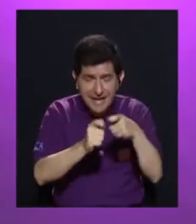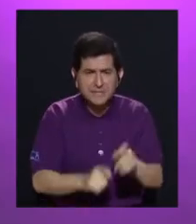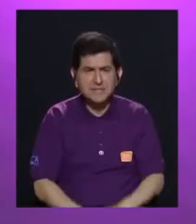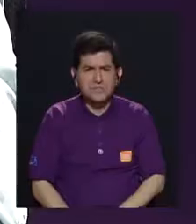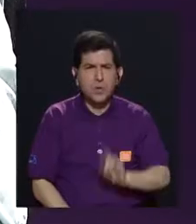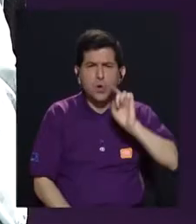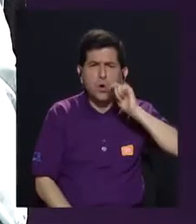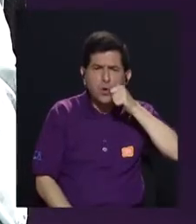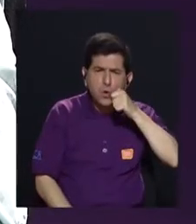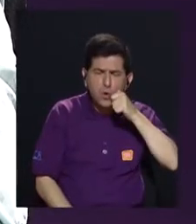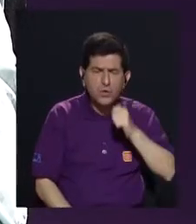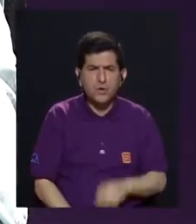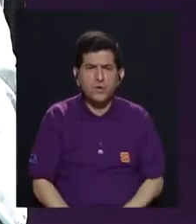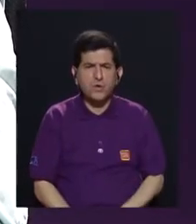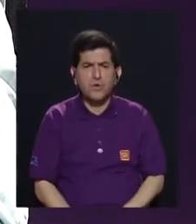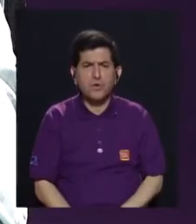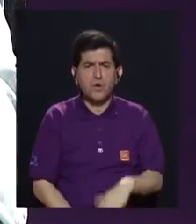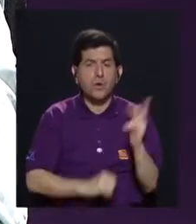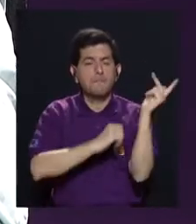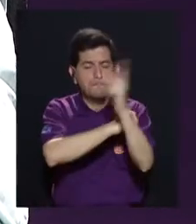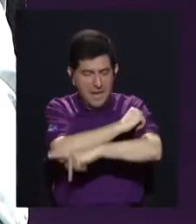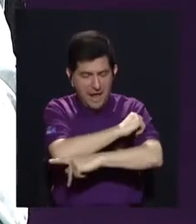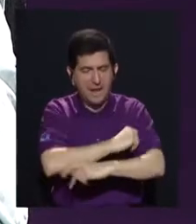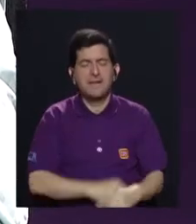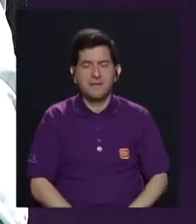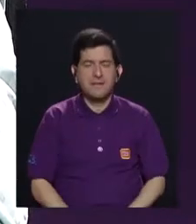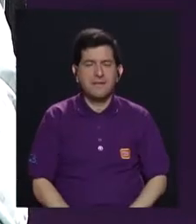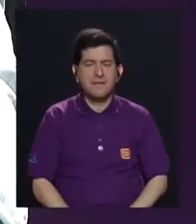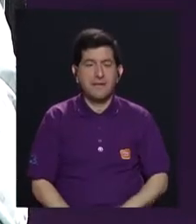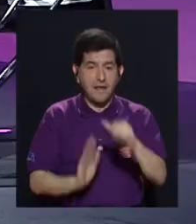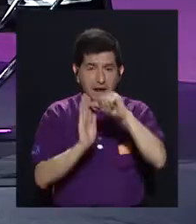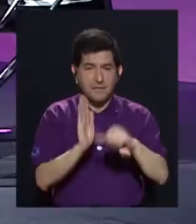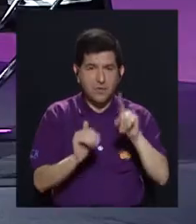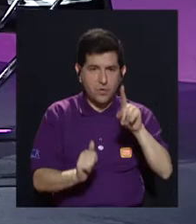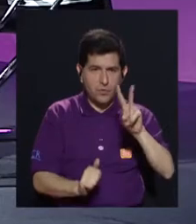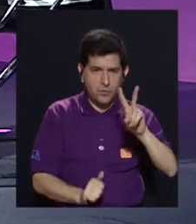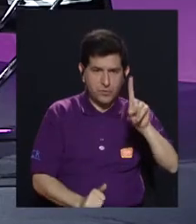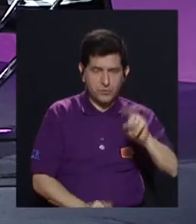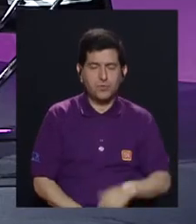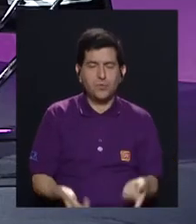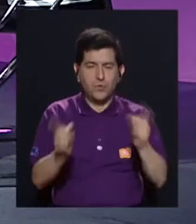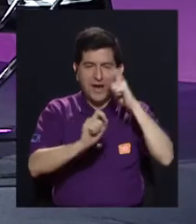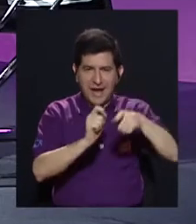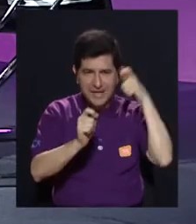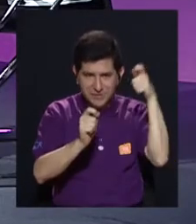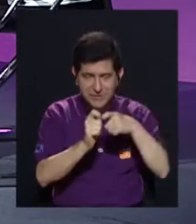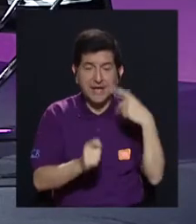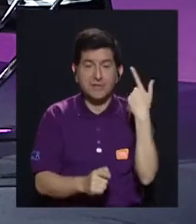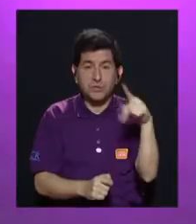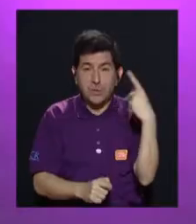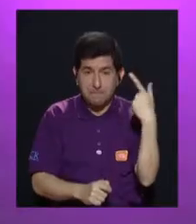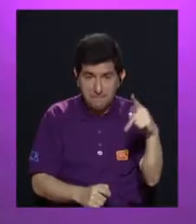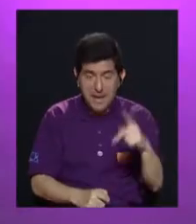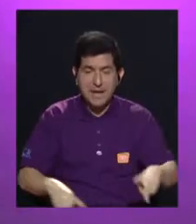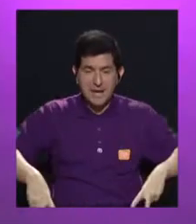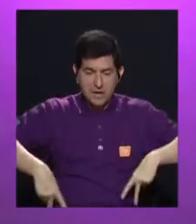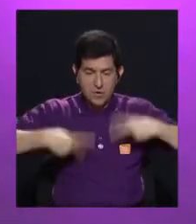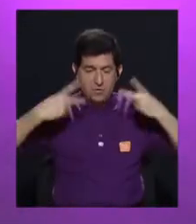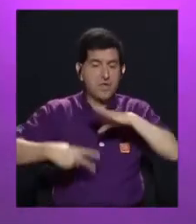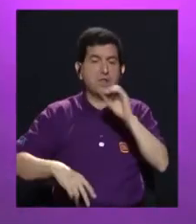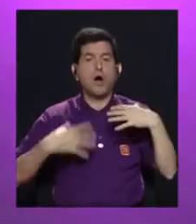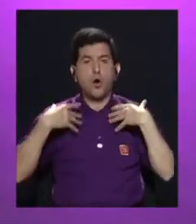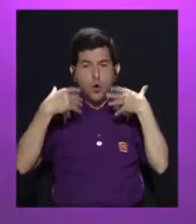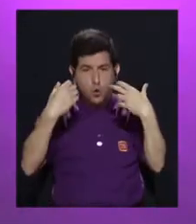código en el artículo de lo penal o al código penal está permitido para casos específicos cuando pone en riesgo la vida o la